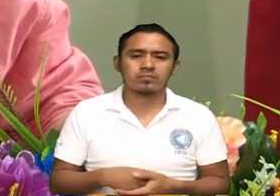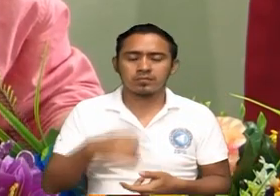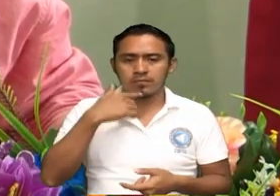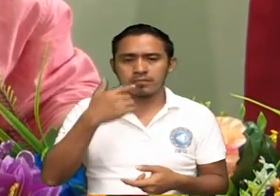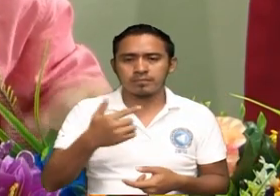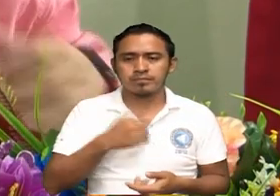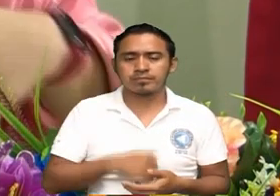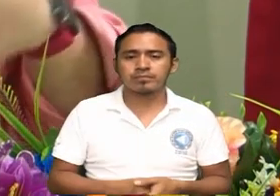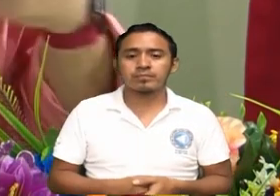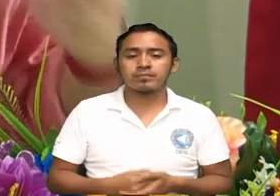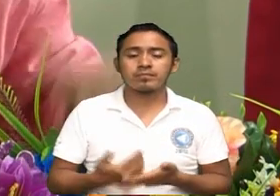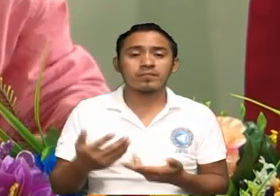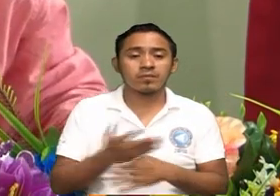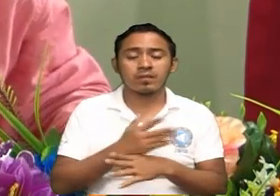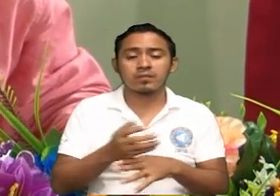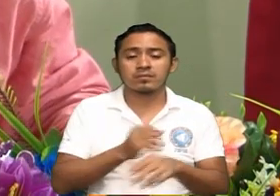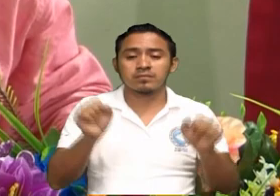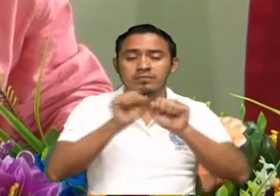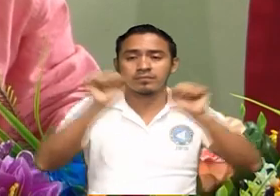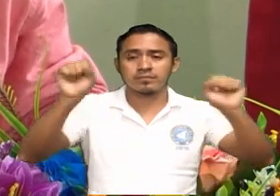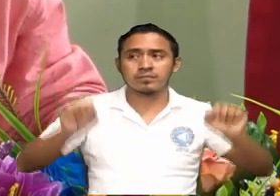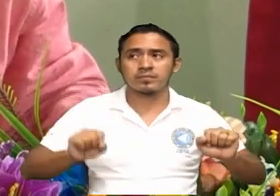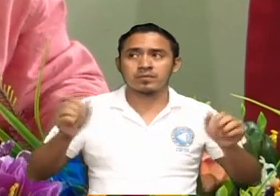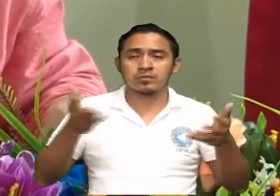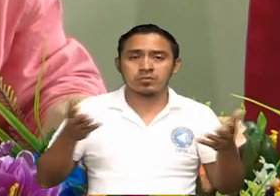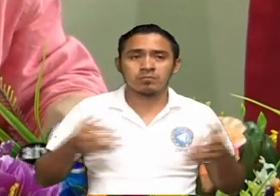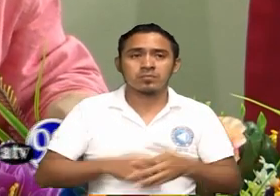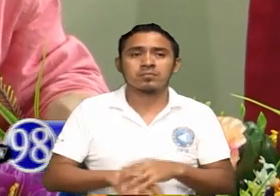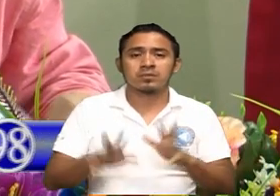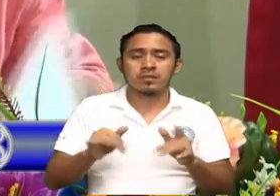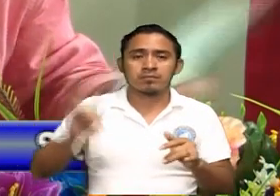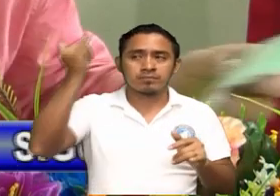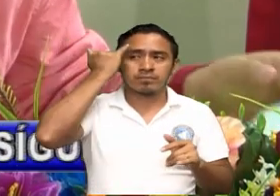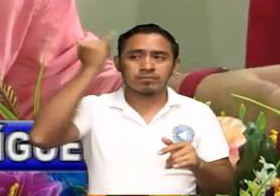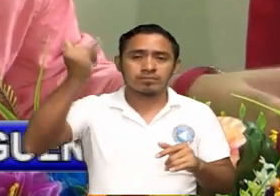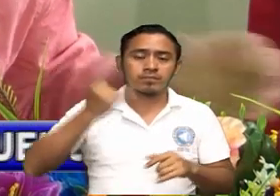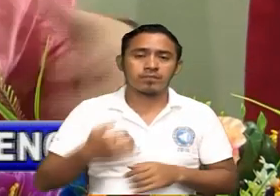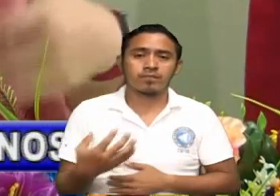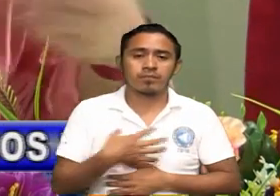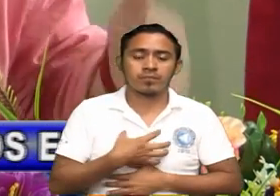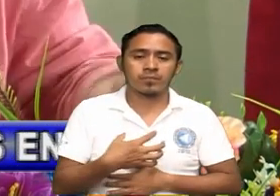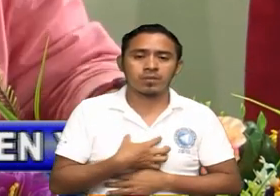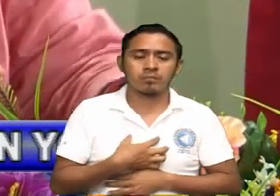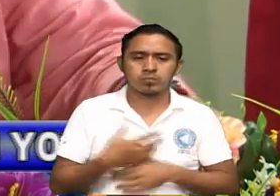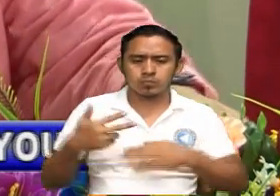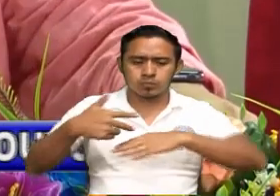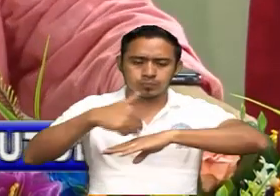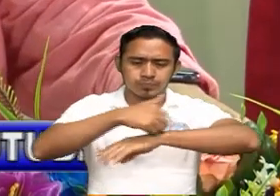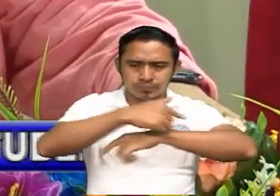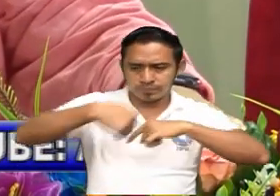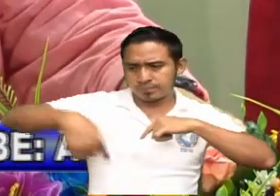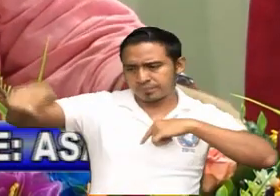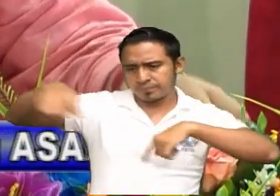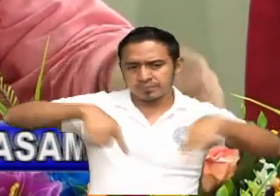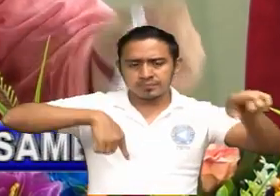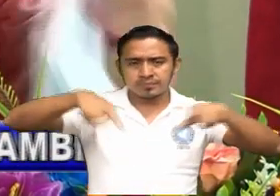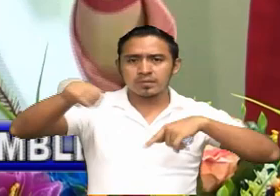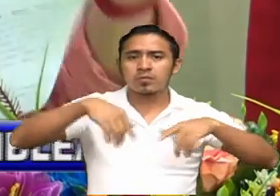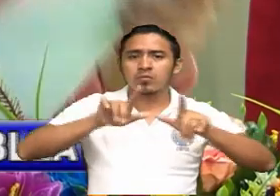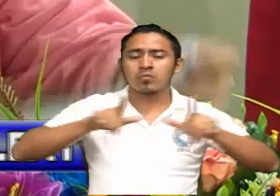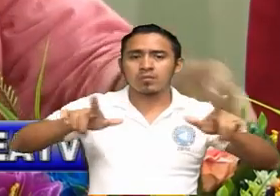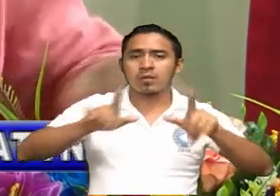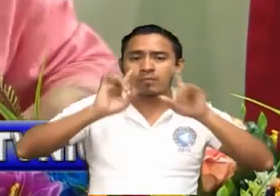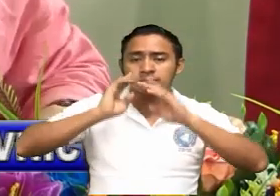mencionábamos, talleres de capacitación sobre formulación y evaluación de iniciativas. Hicimos senderismo en diferentes áreas protegidas,